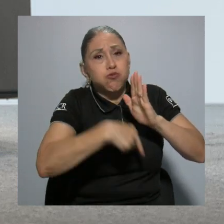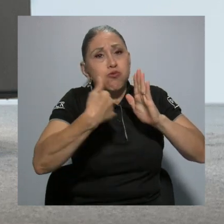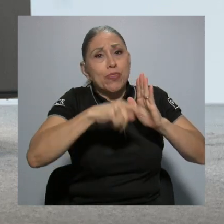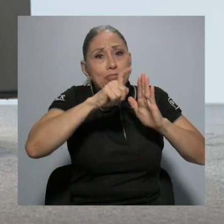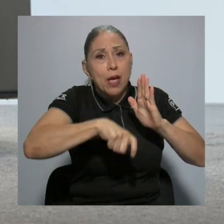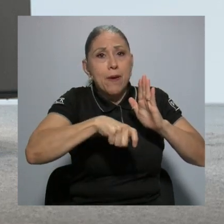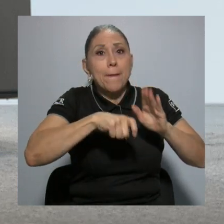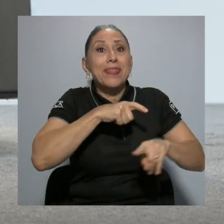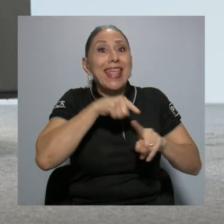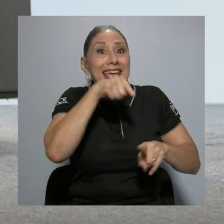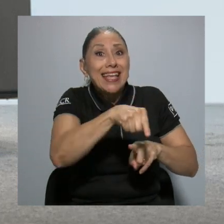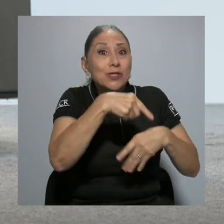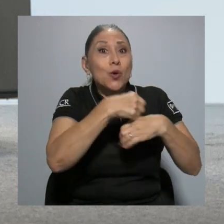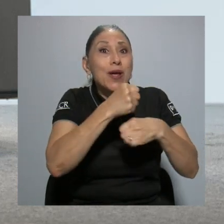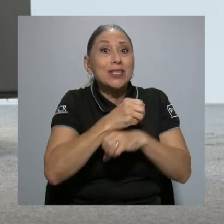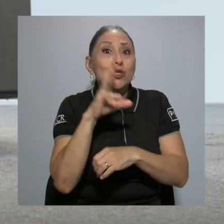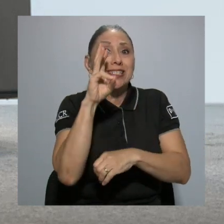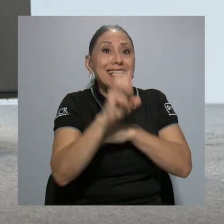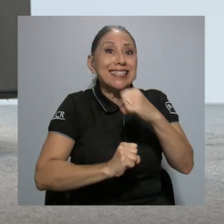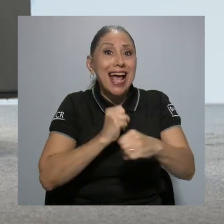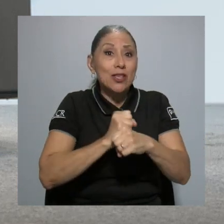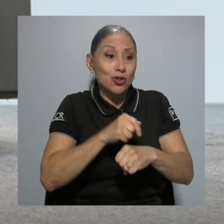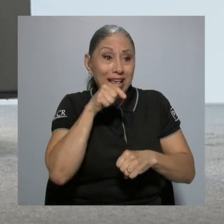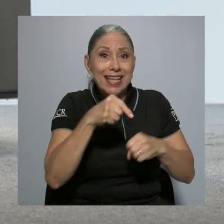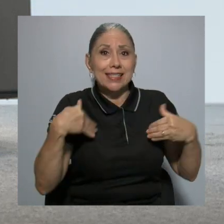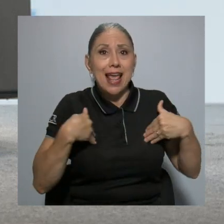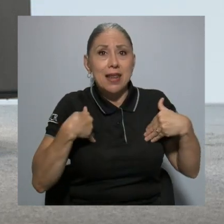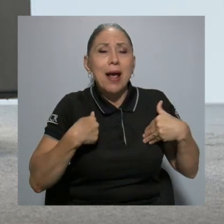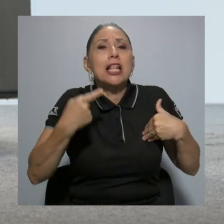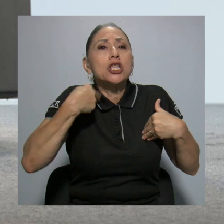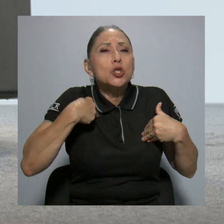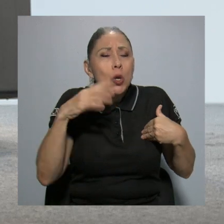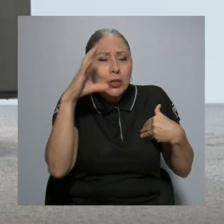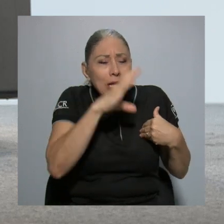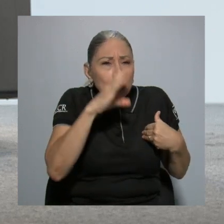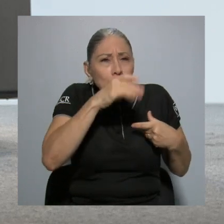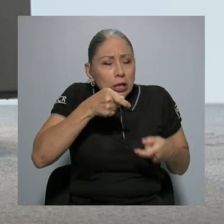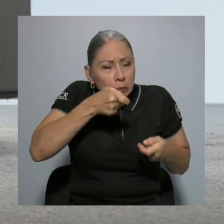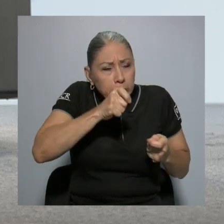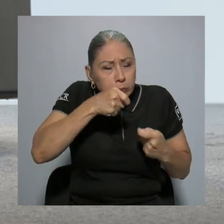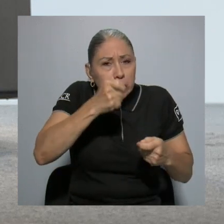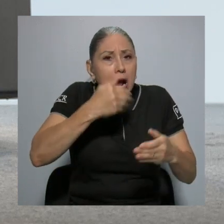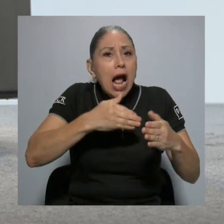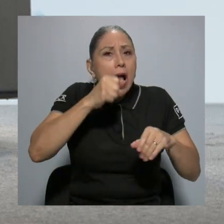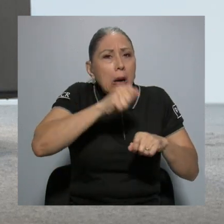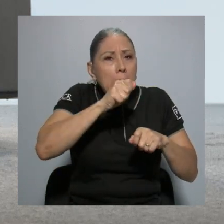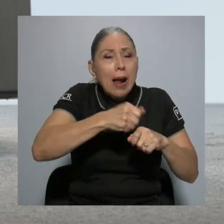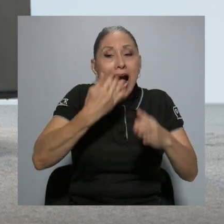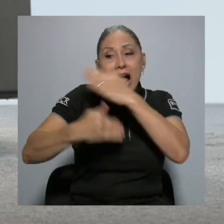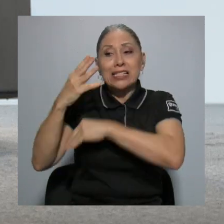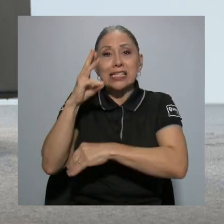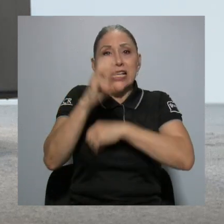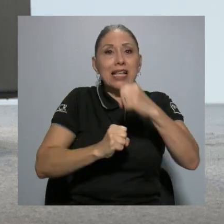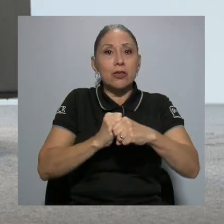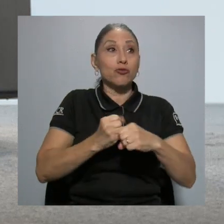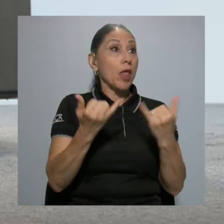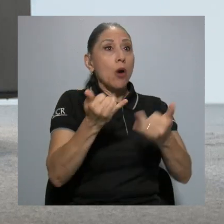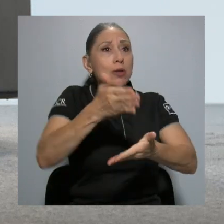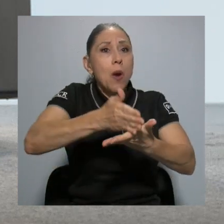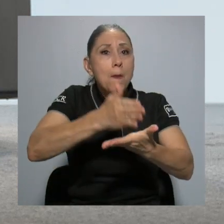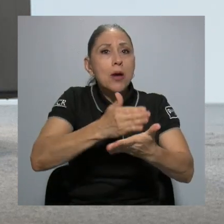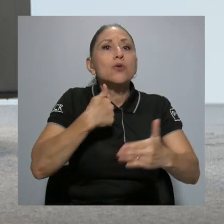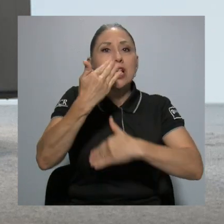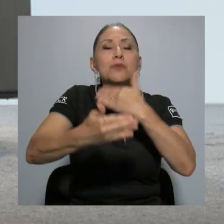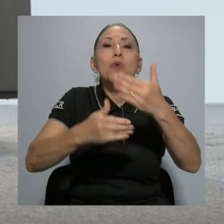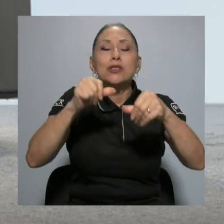hecho durante 6 años. O sea, este animal lo vengo excavando hace 6 años. Qué Y interesante. está Don metido Mario, en... permítame hacer una pausa y luego